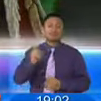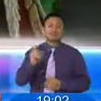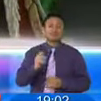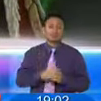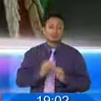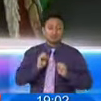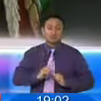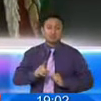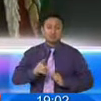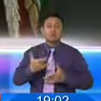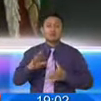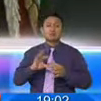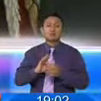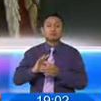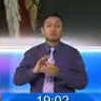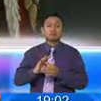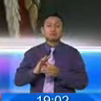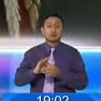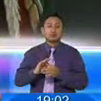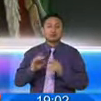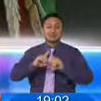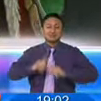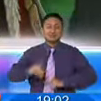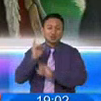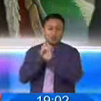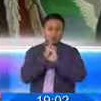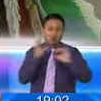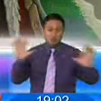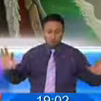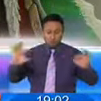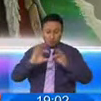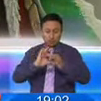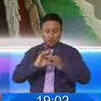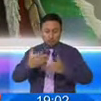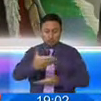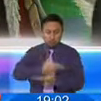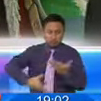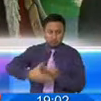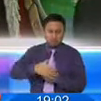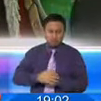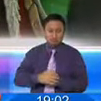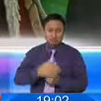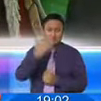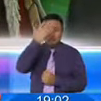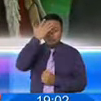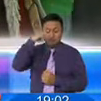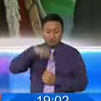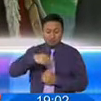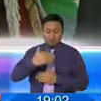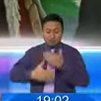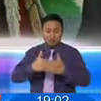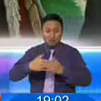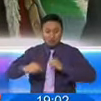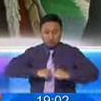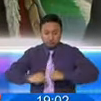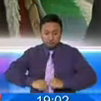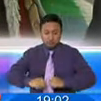una cooperación interinstitucional, porque las operaciones que realizaremos